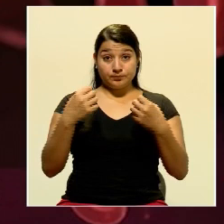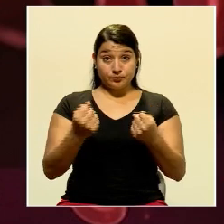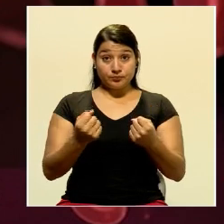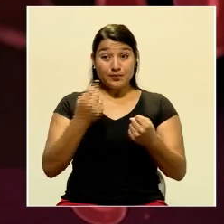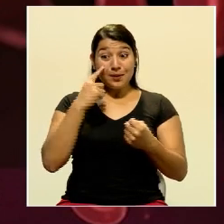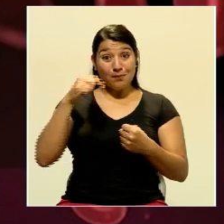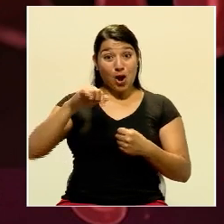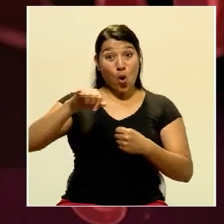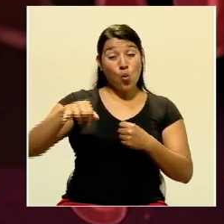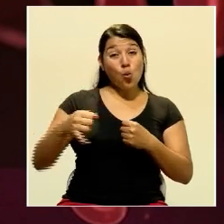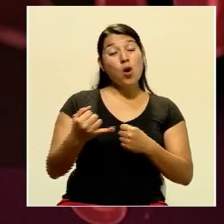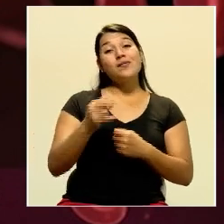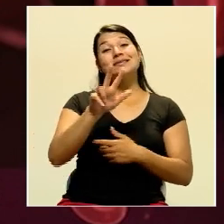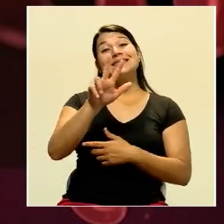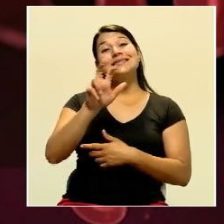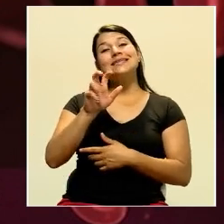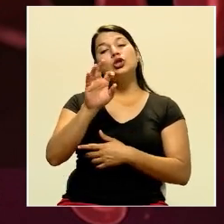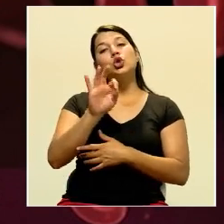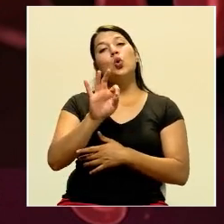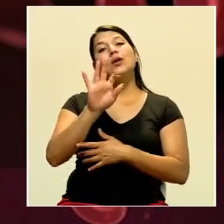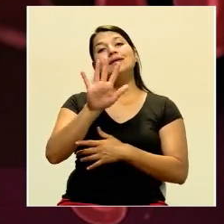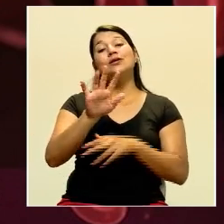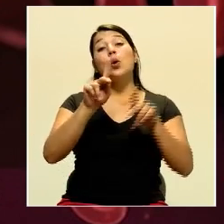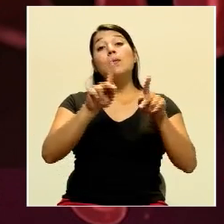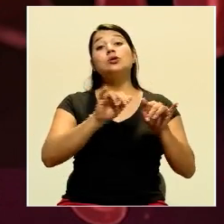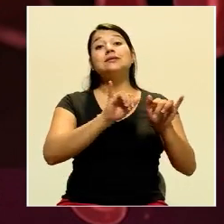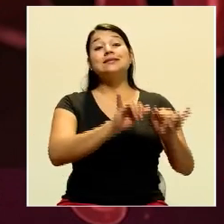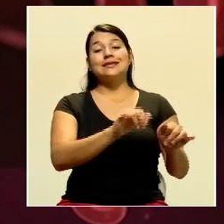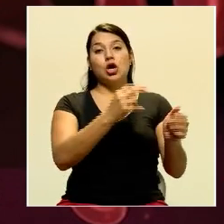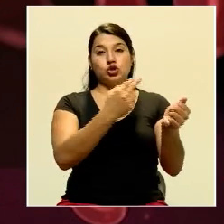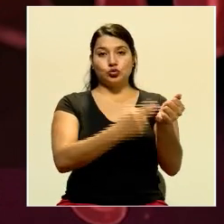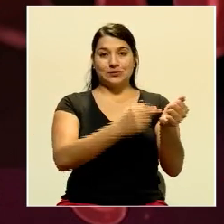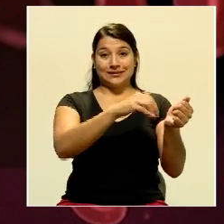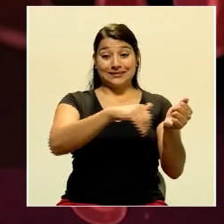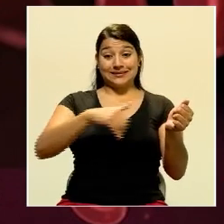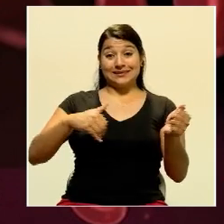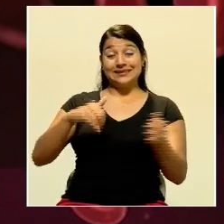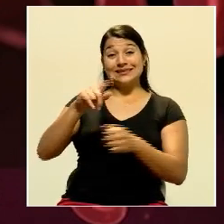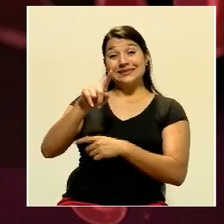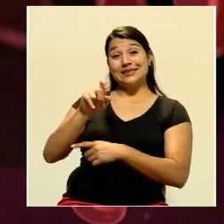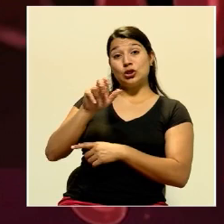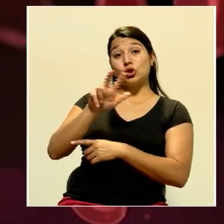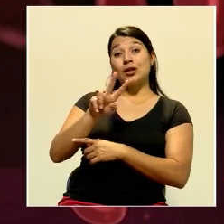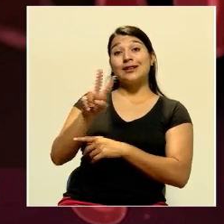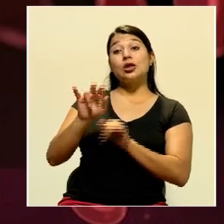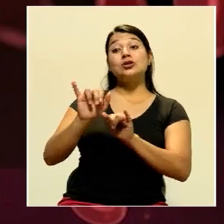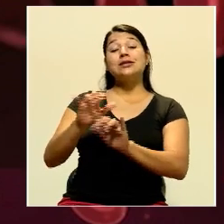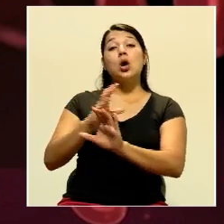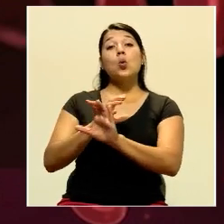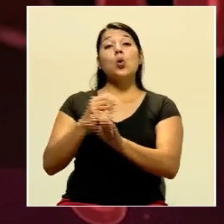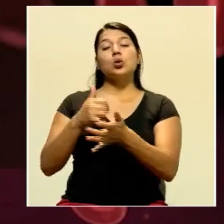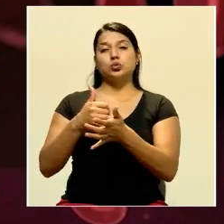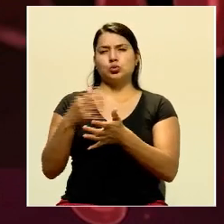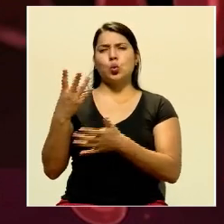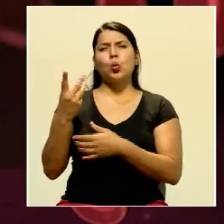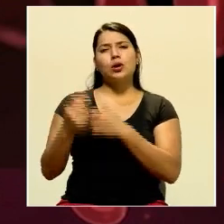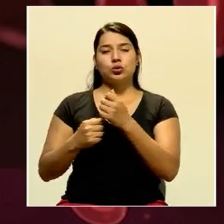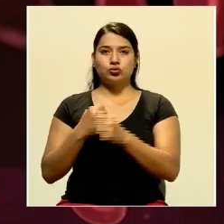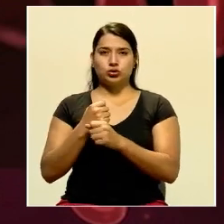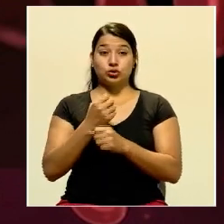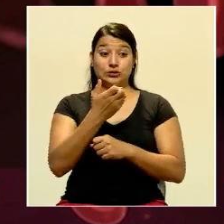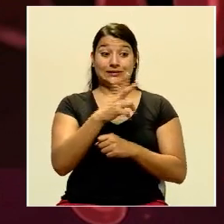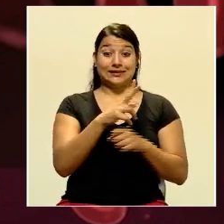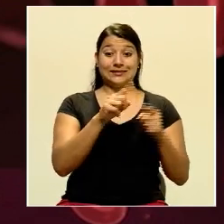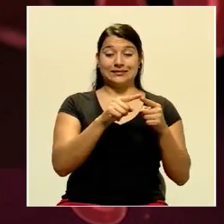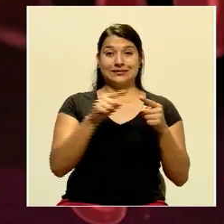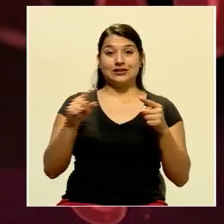hay 395 personas hospitalizadas, 132 de ellas en cuidados intensivos con un rango de edad de